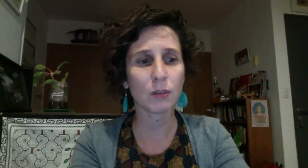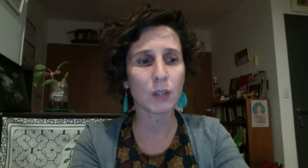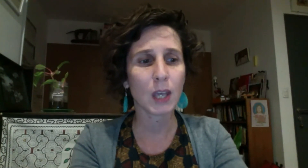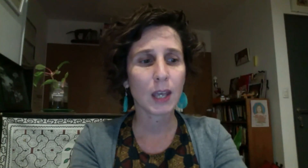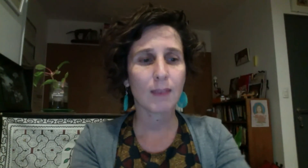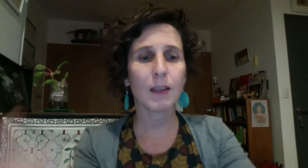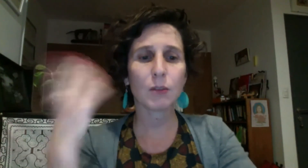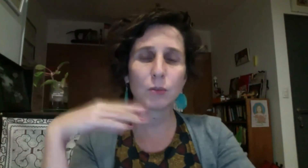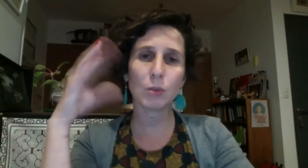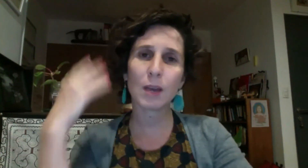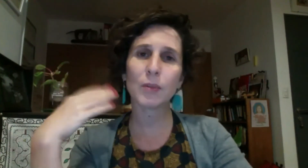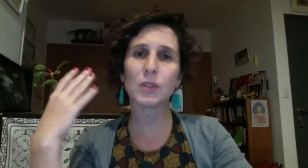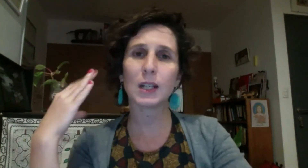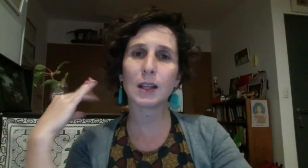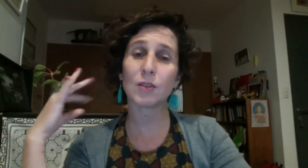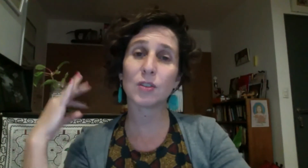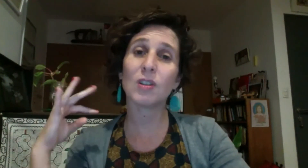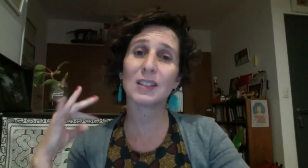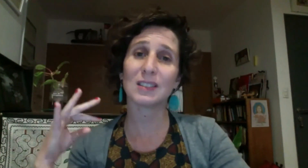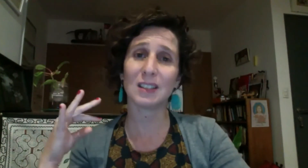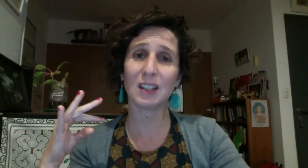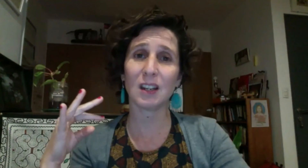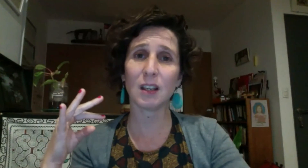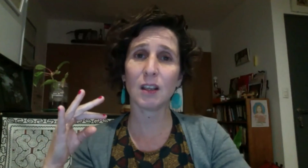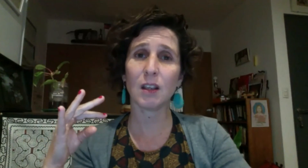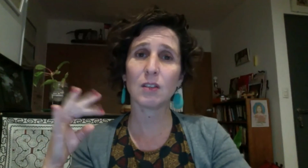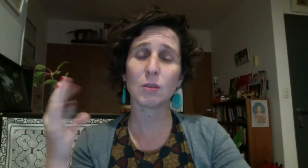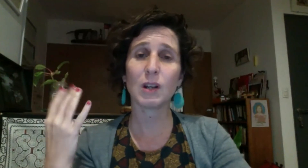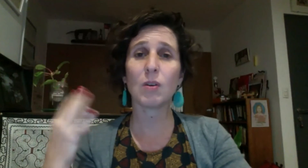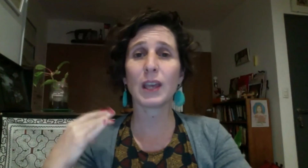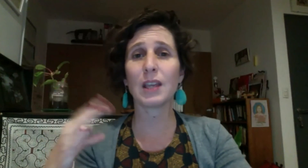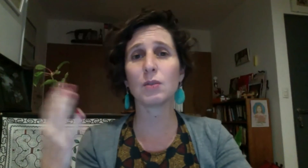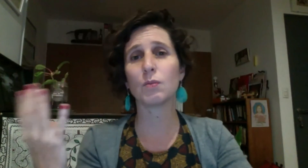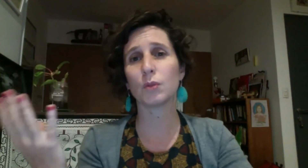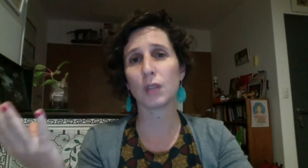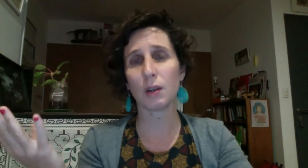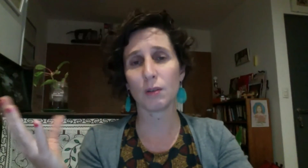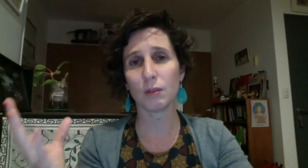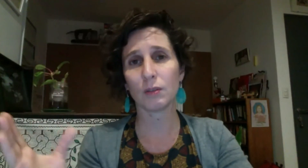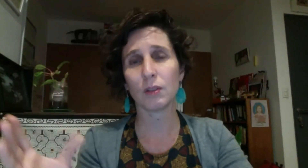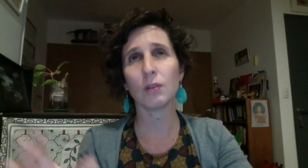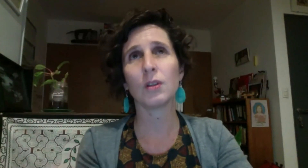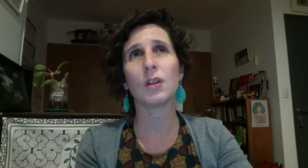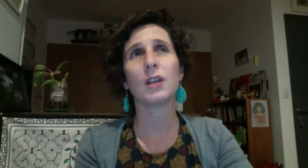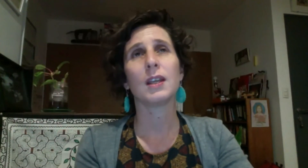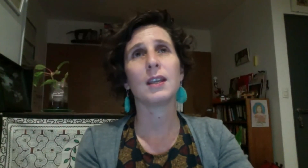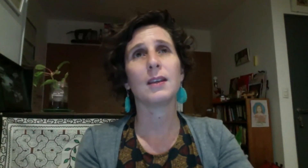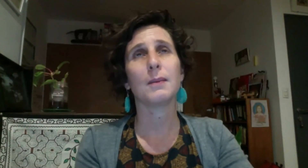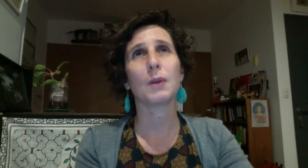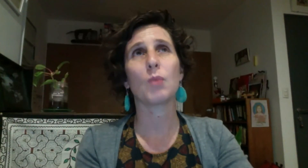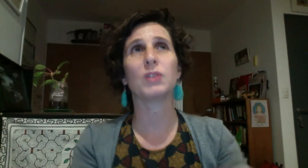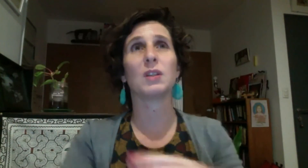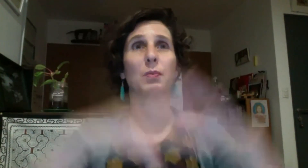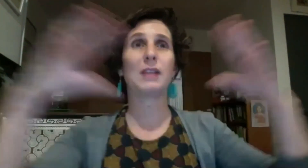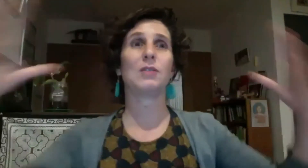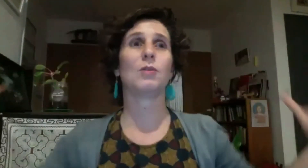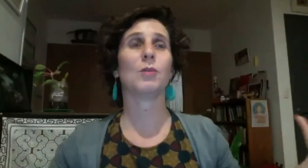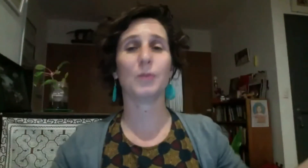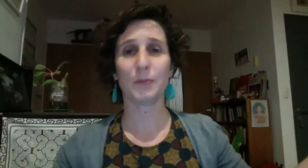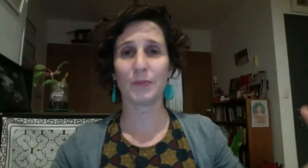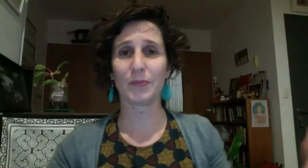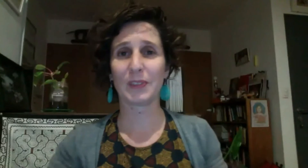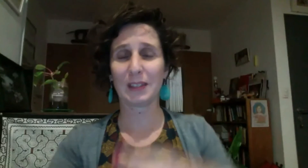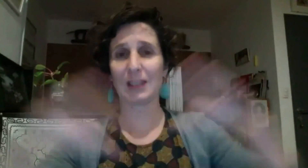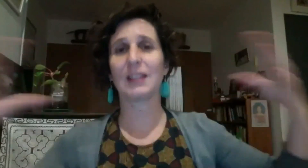museos, deconstruyamos ciertas nociones que se tiene sobre lo que es un museo, ¿no? Como este